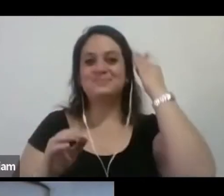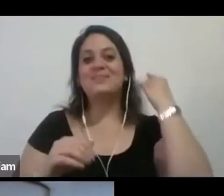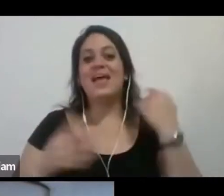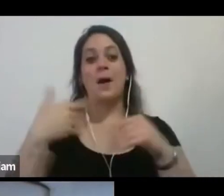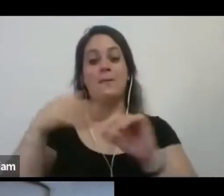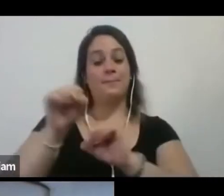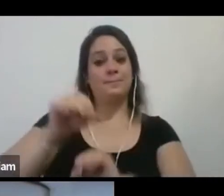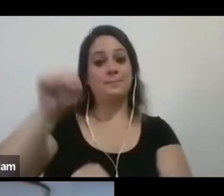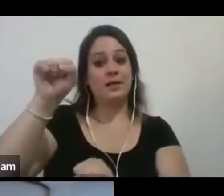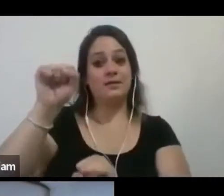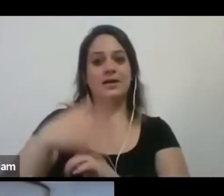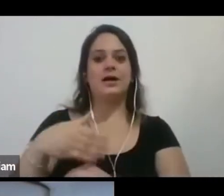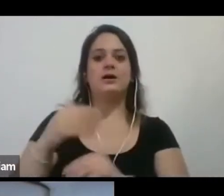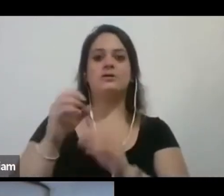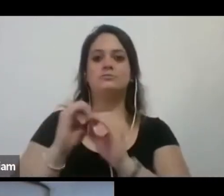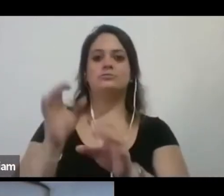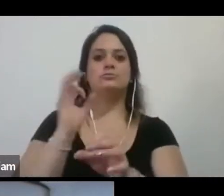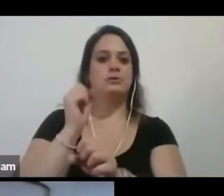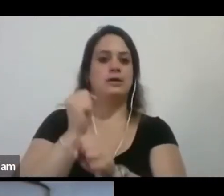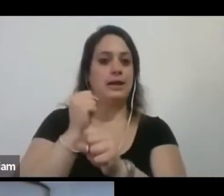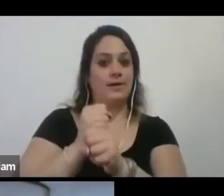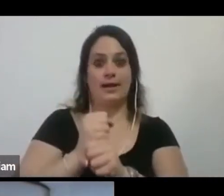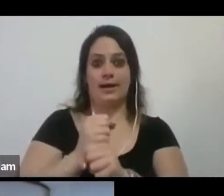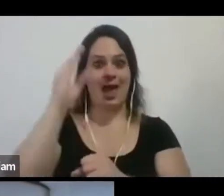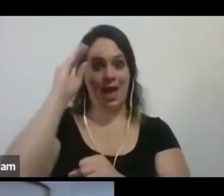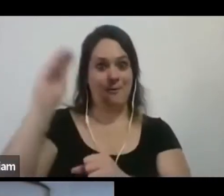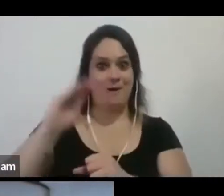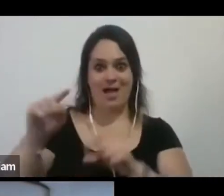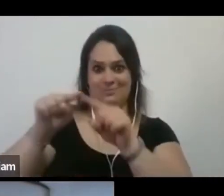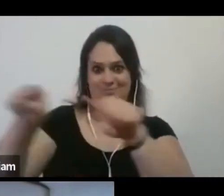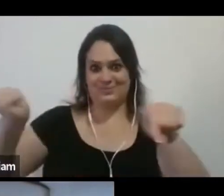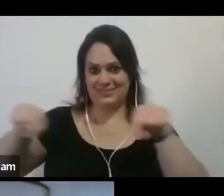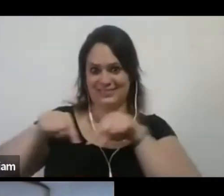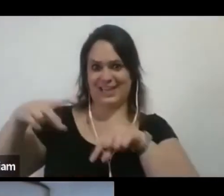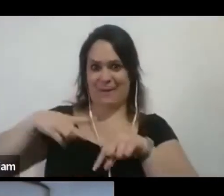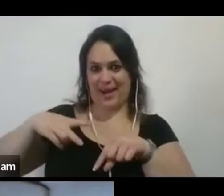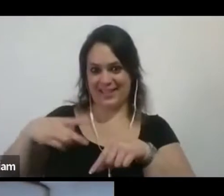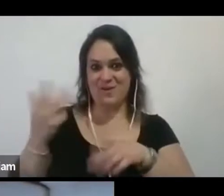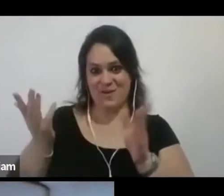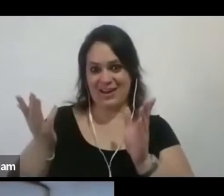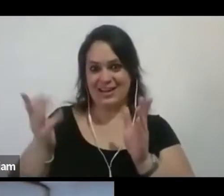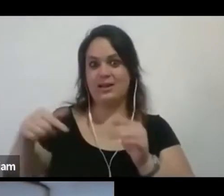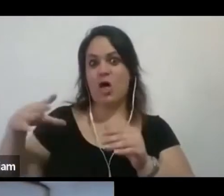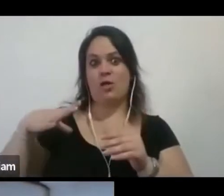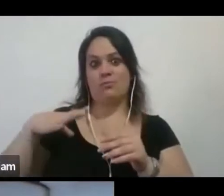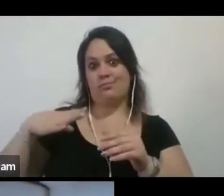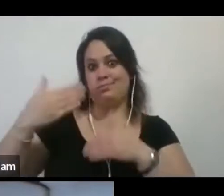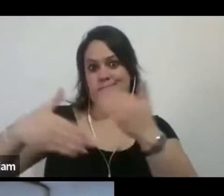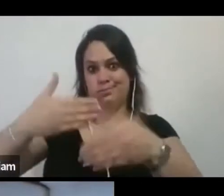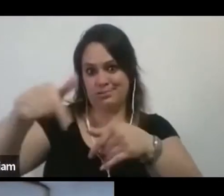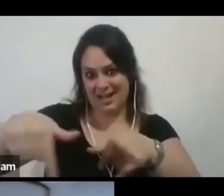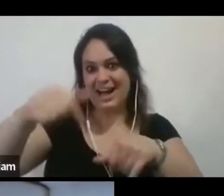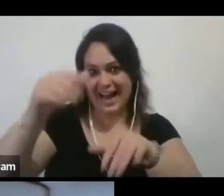y comencé a trabajar en la profesión, en mi estudio jurídico particular, que hoy también lo tengo.